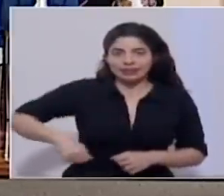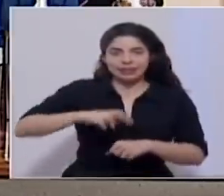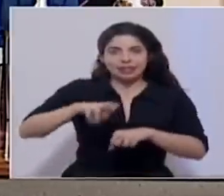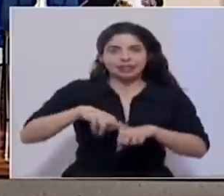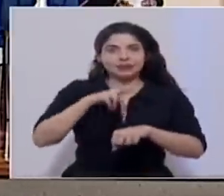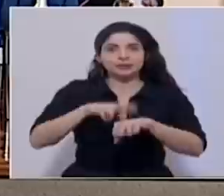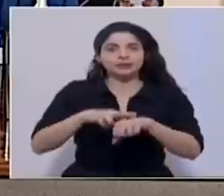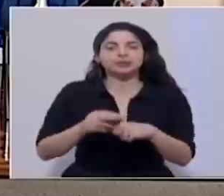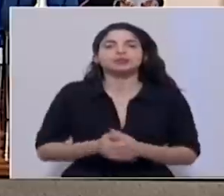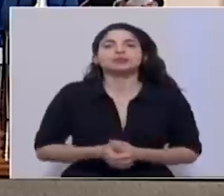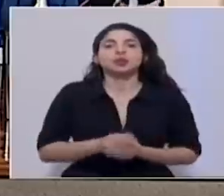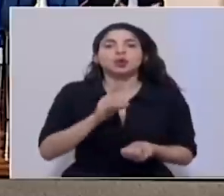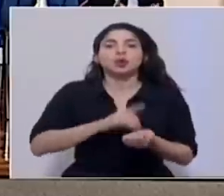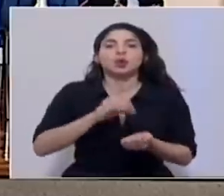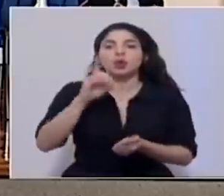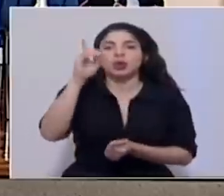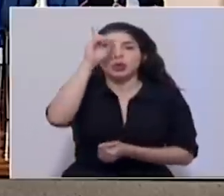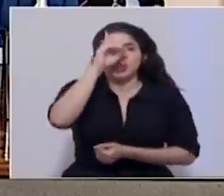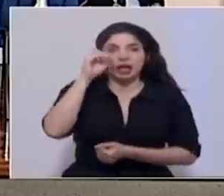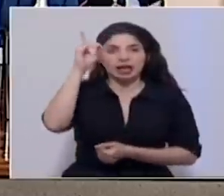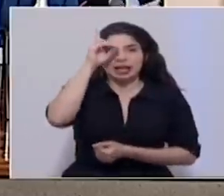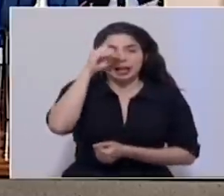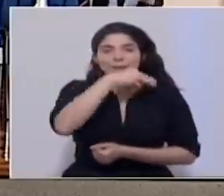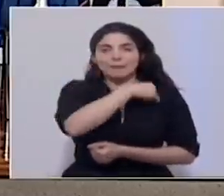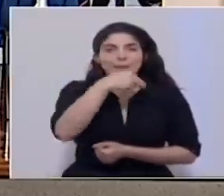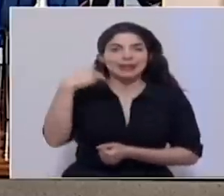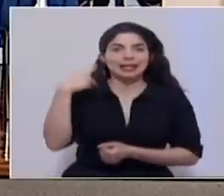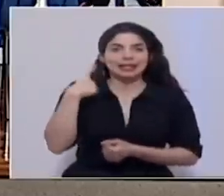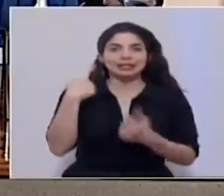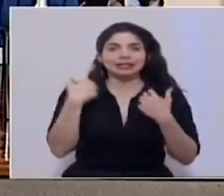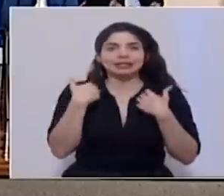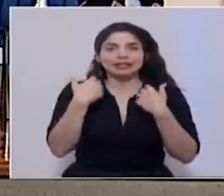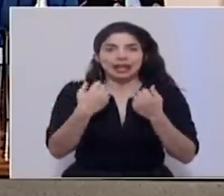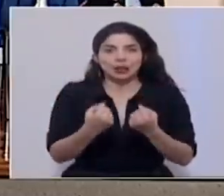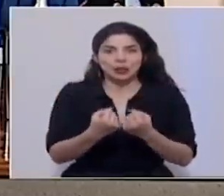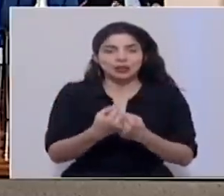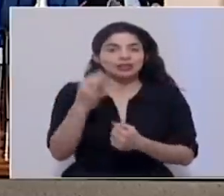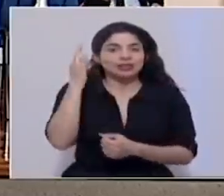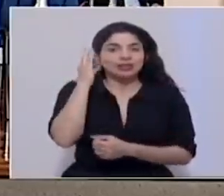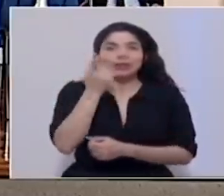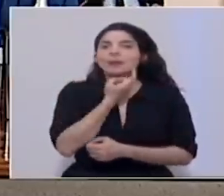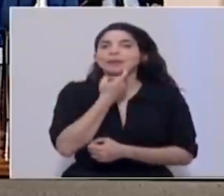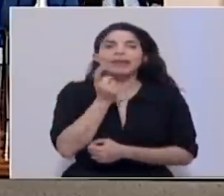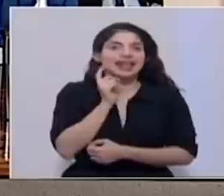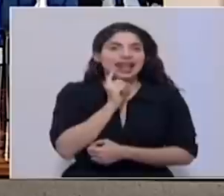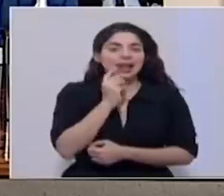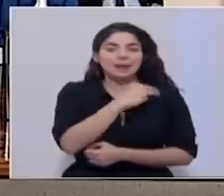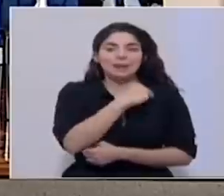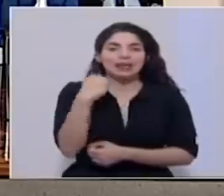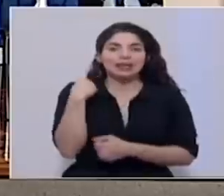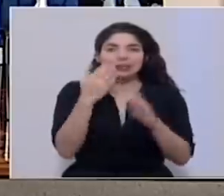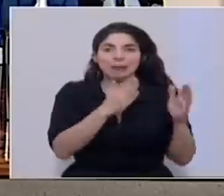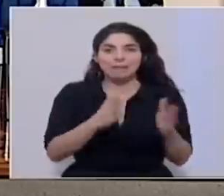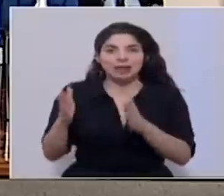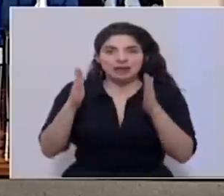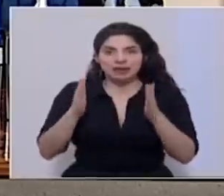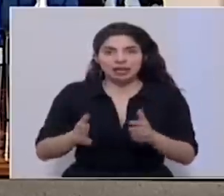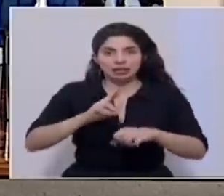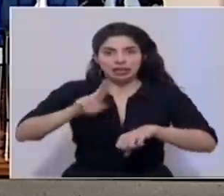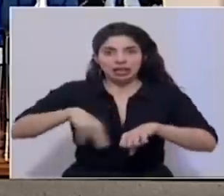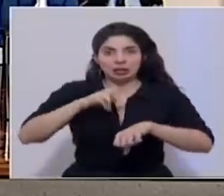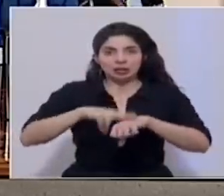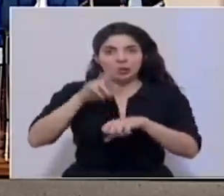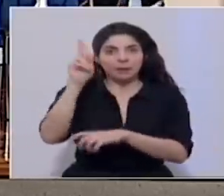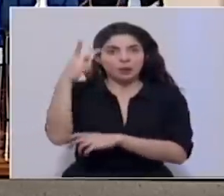República, doctor Daniel Salas, ministro de Salud, señora Pilar Garrido, ministra de Planificación Nacional y